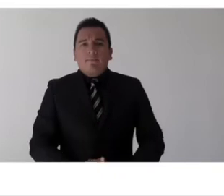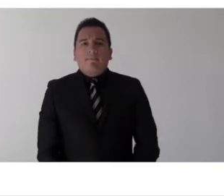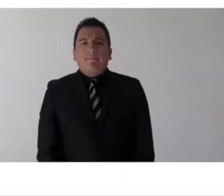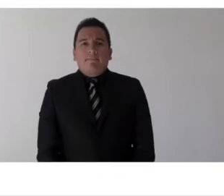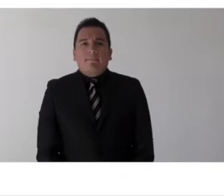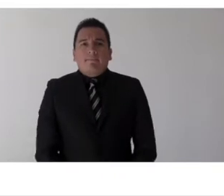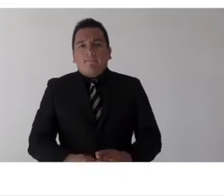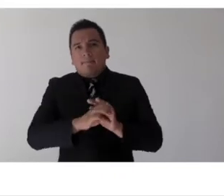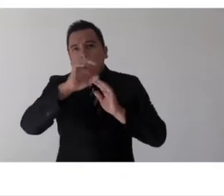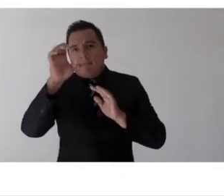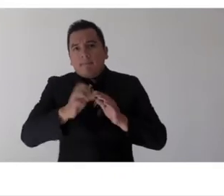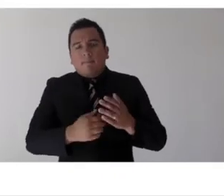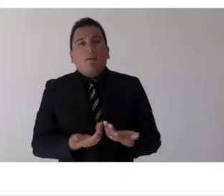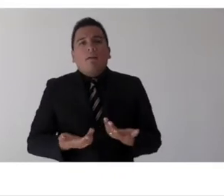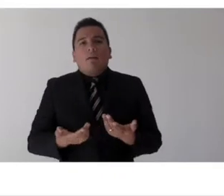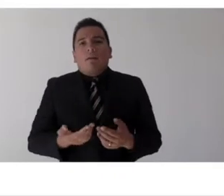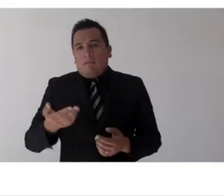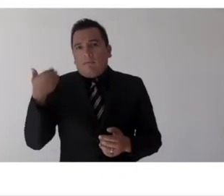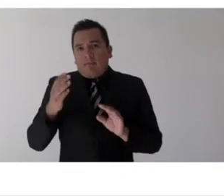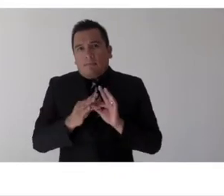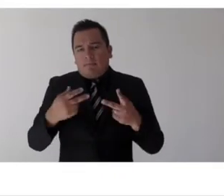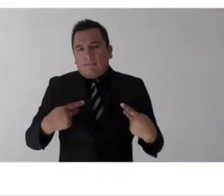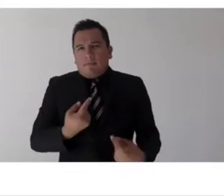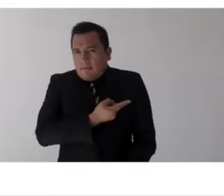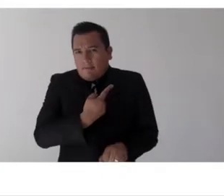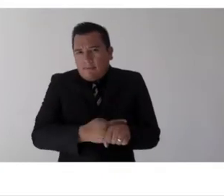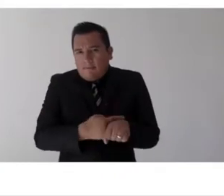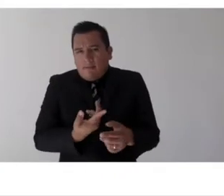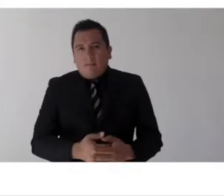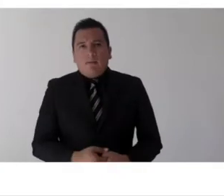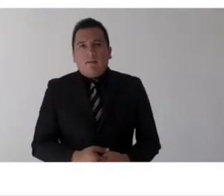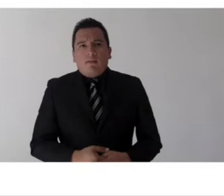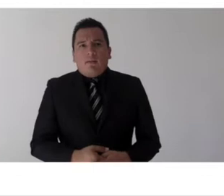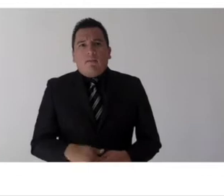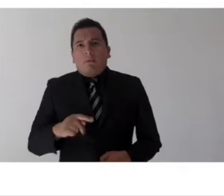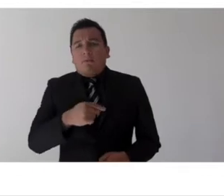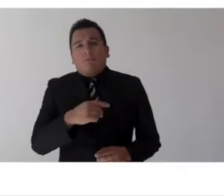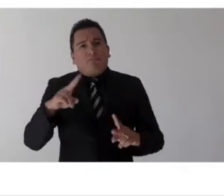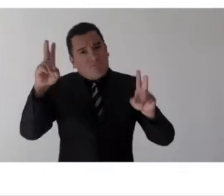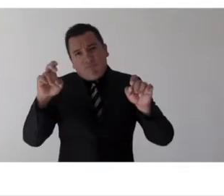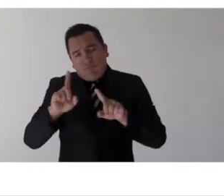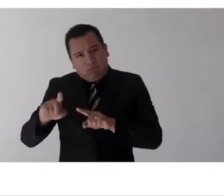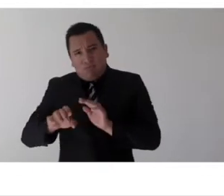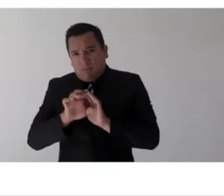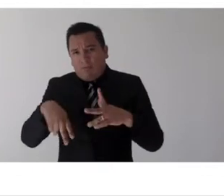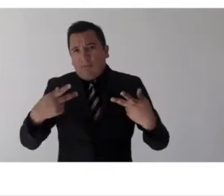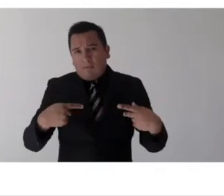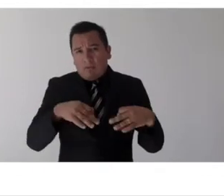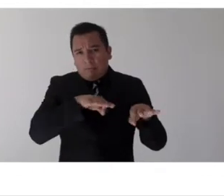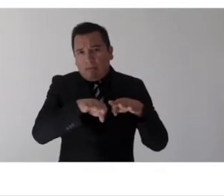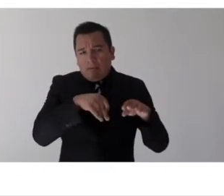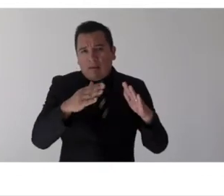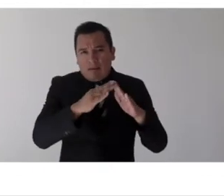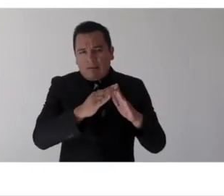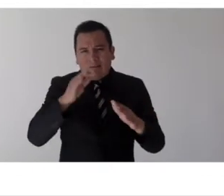Como el caso que les conté de los pacientes, hay otros casos que trabajamos ahorita, por ejemplo, de trabajadoras del hogar, en donde ayudamos